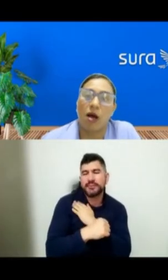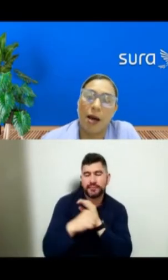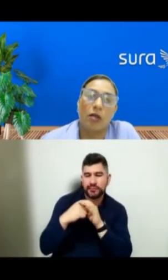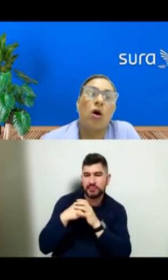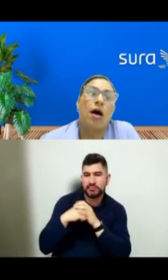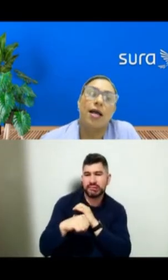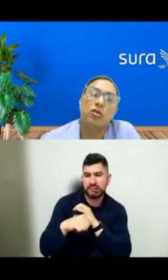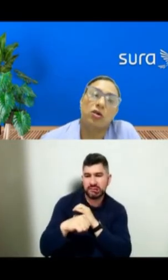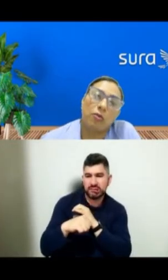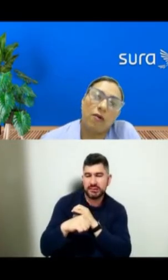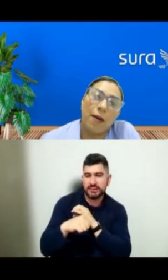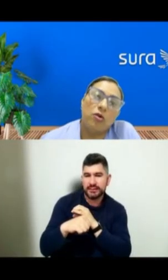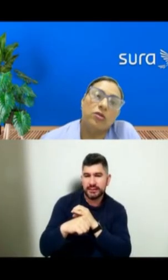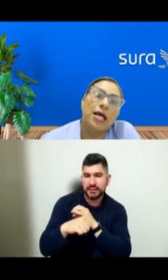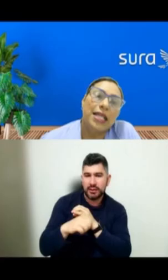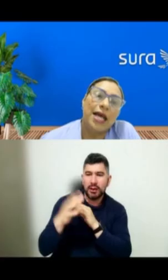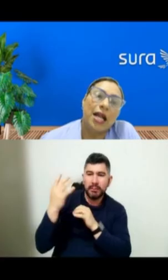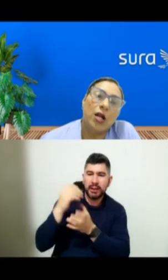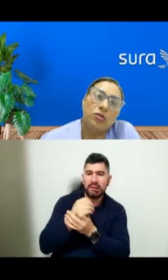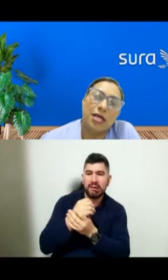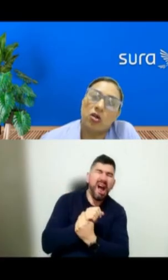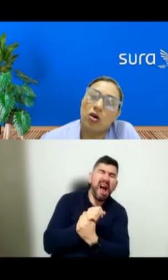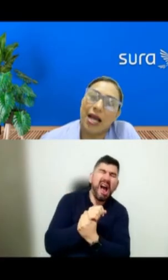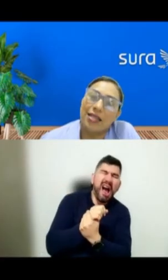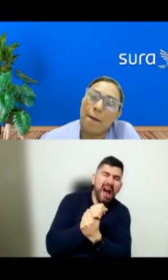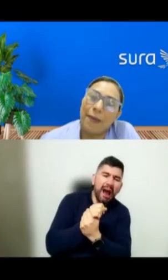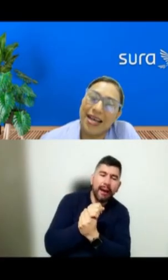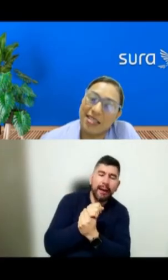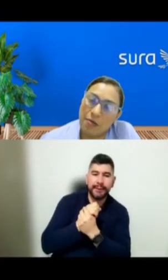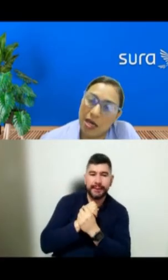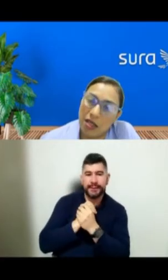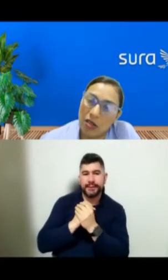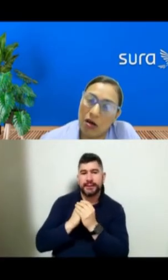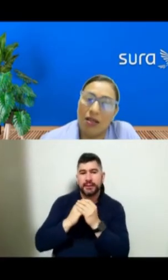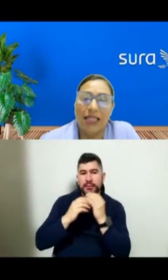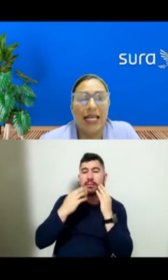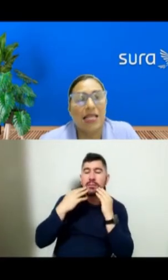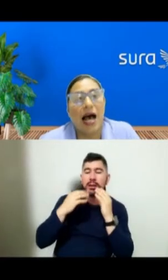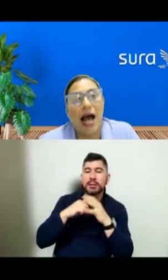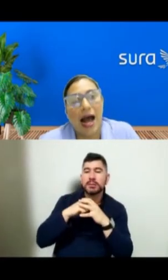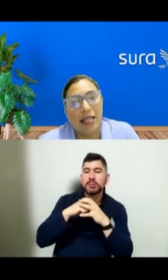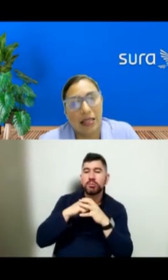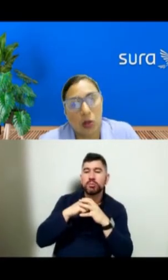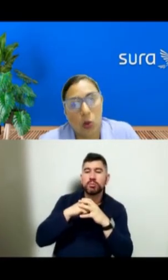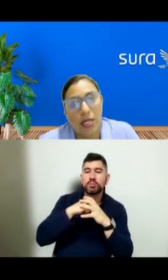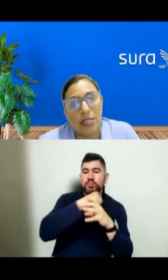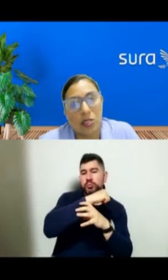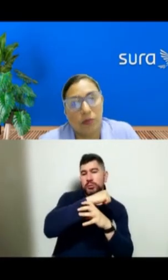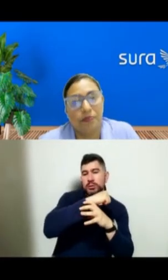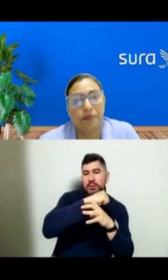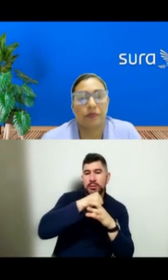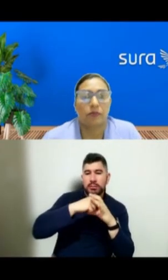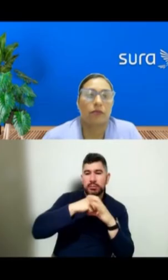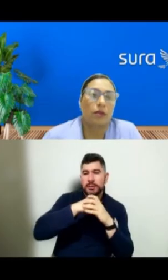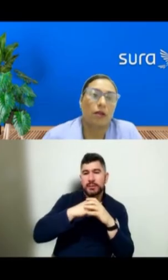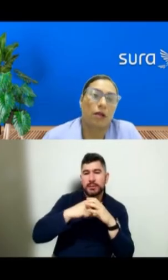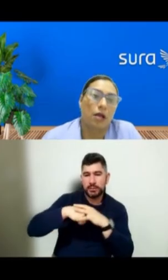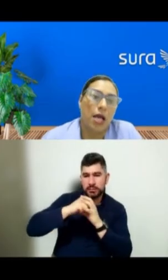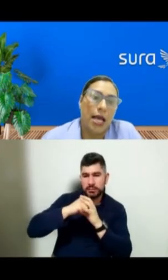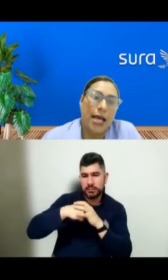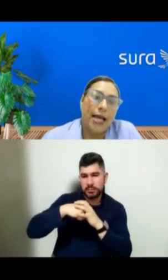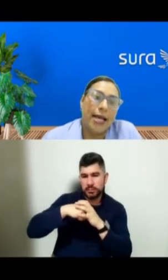codo, se me zafó la mano. Eso es cuando hablamos de luxación, que hay desplazamiento de esa articulación.